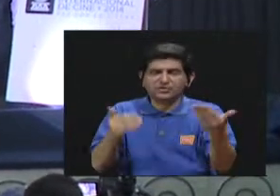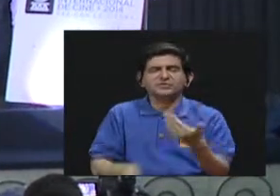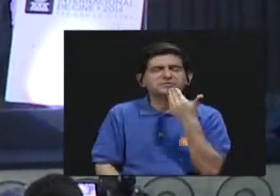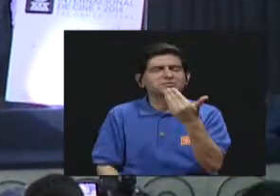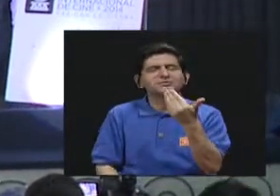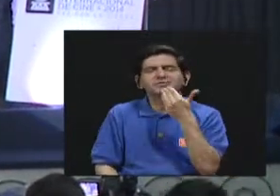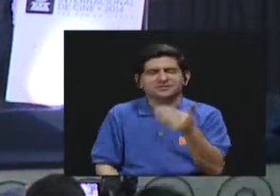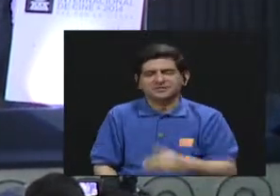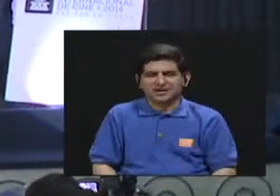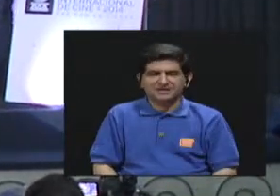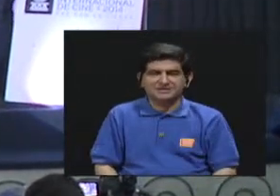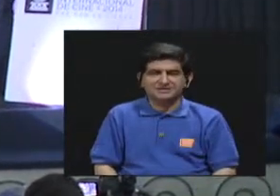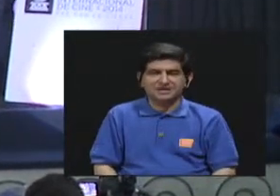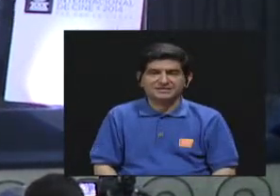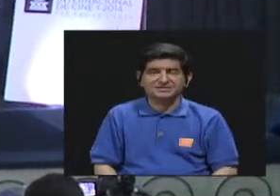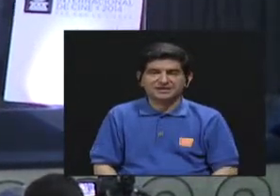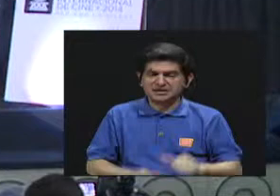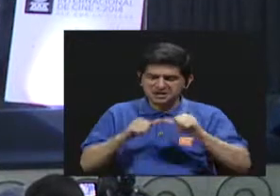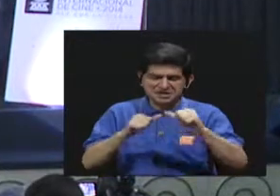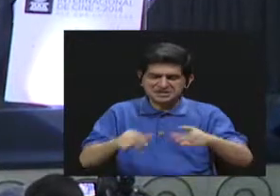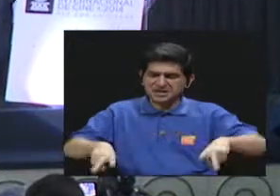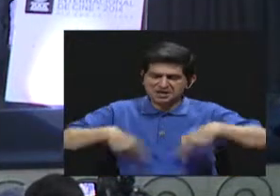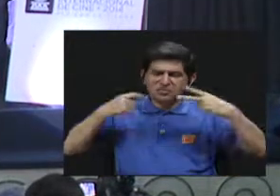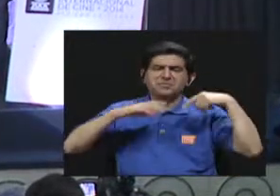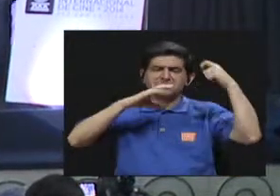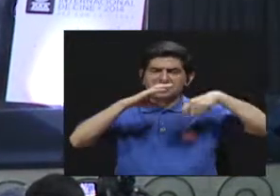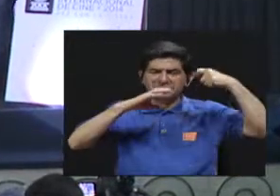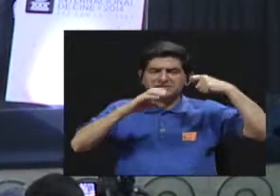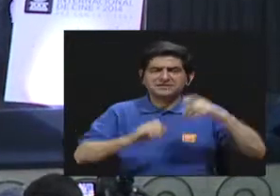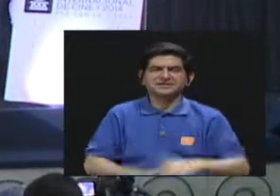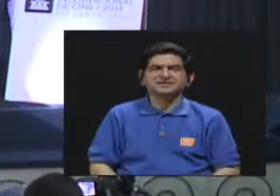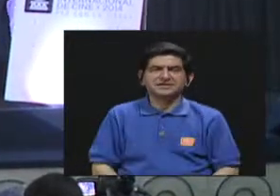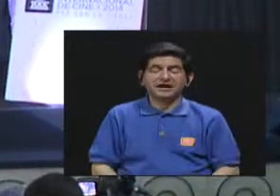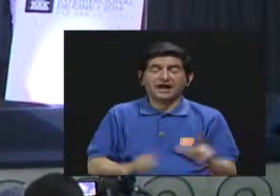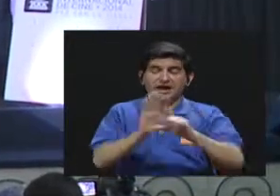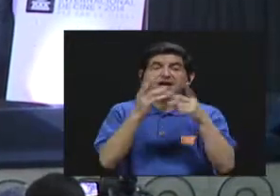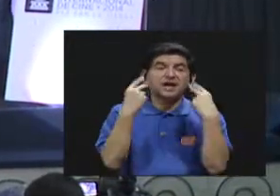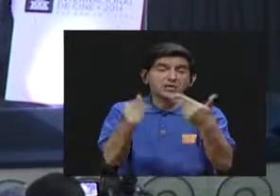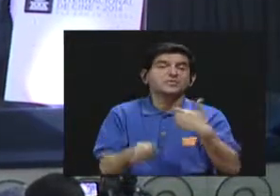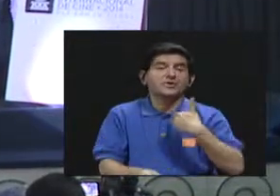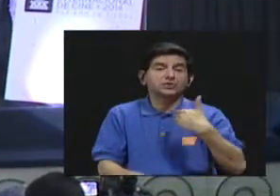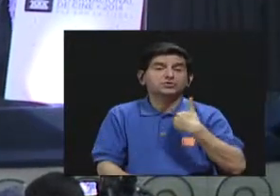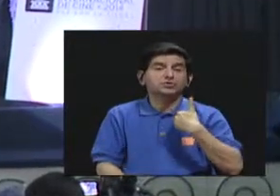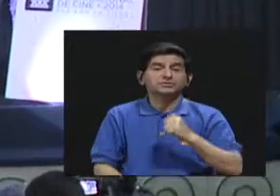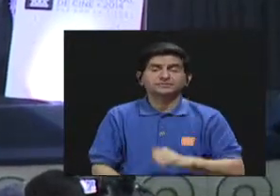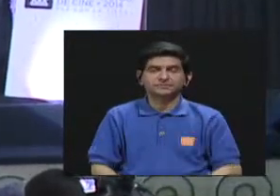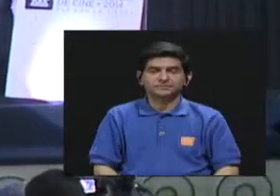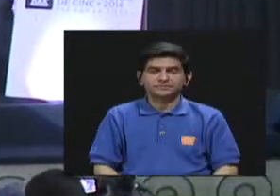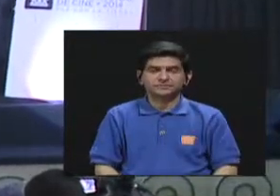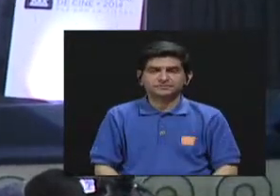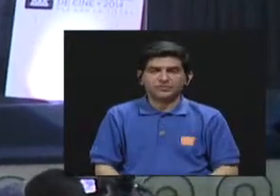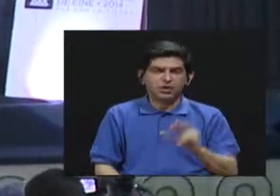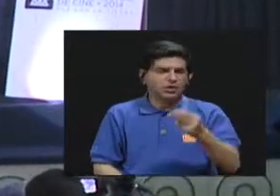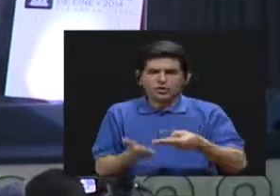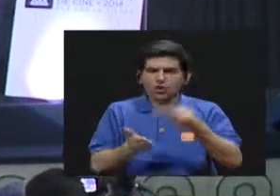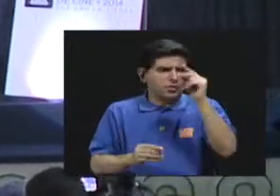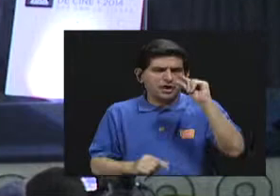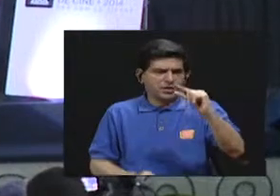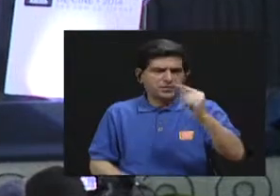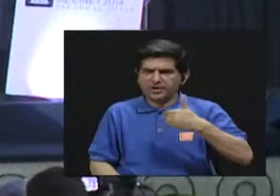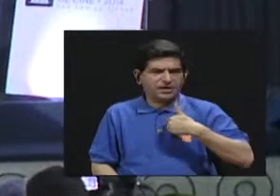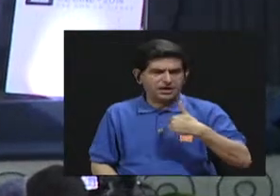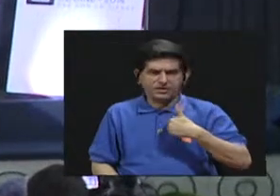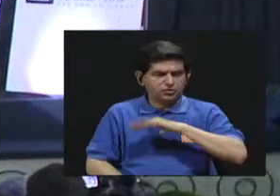muchas gracias y nada, que viva el cine. Sí, no hay suma que pequeña. Que haya ley pronto. No hay suma pequeña en ese caso, ¿verdad?